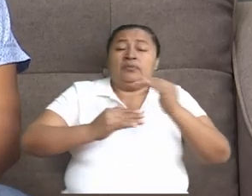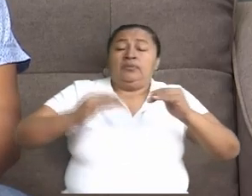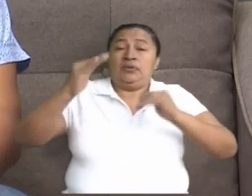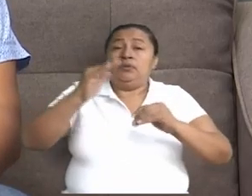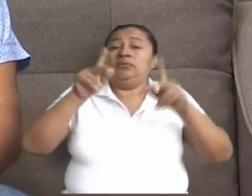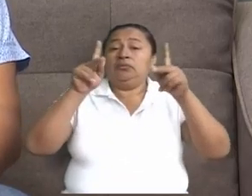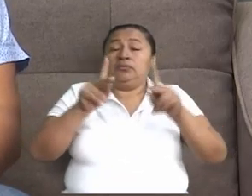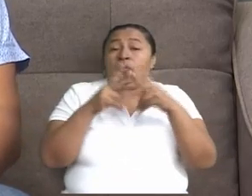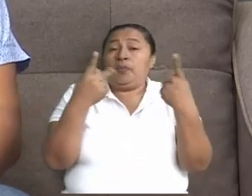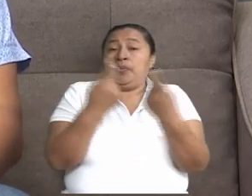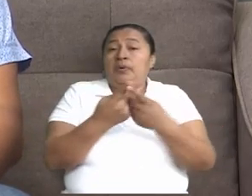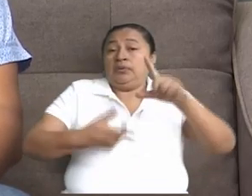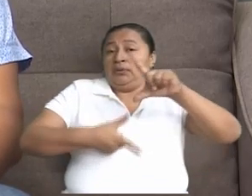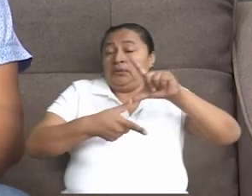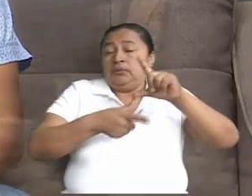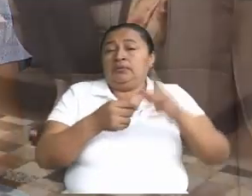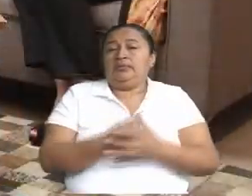pueblos latinoamericanos.